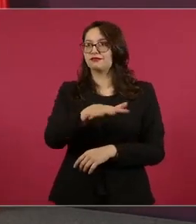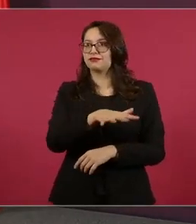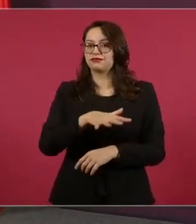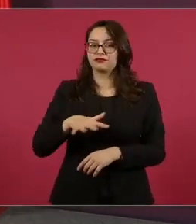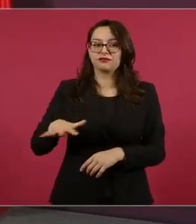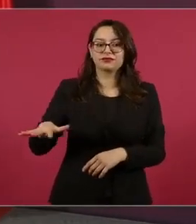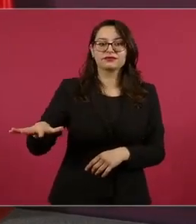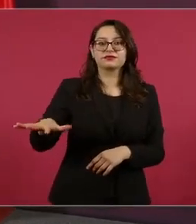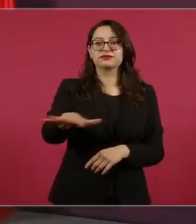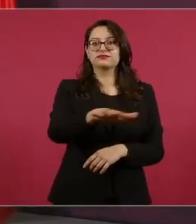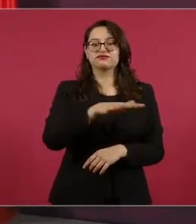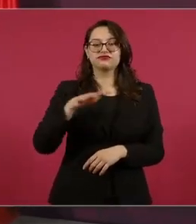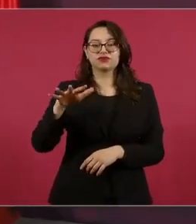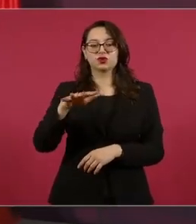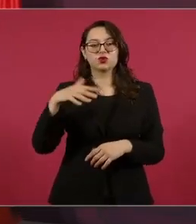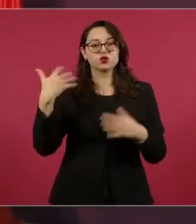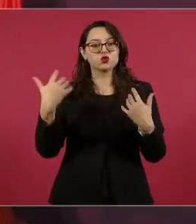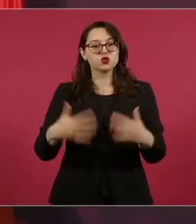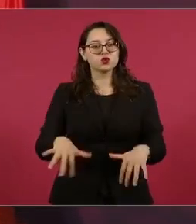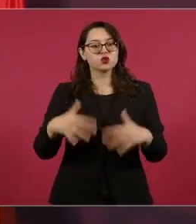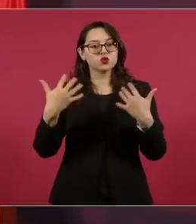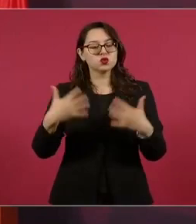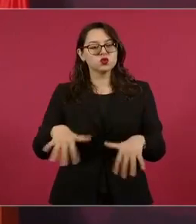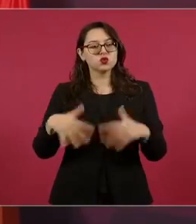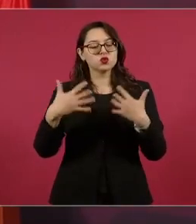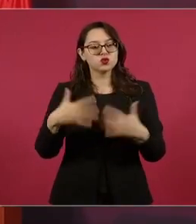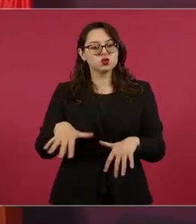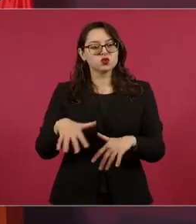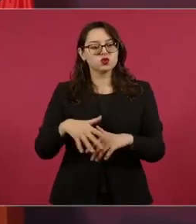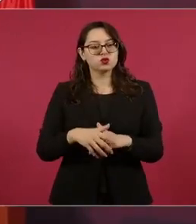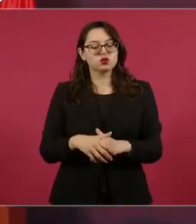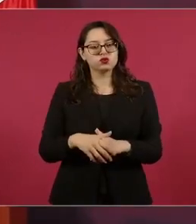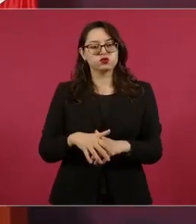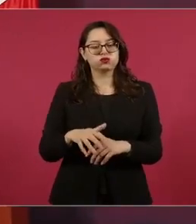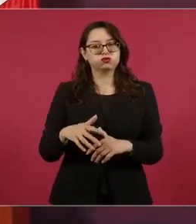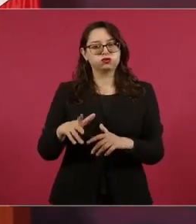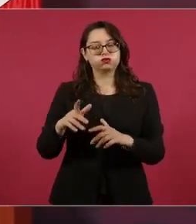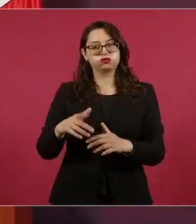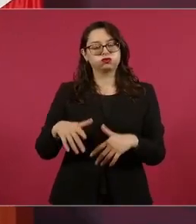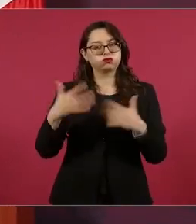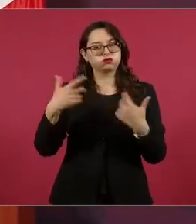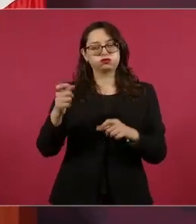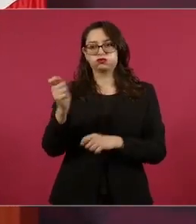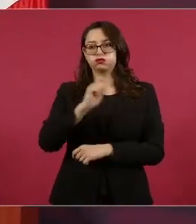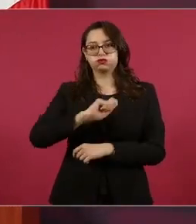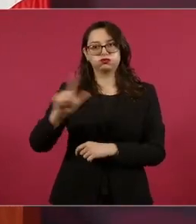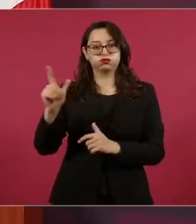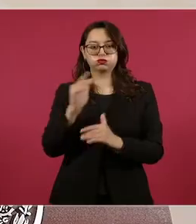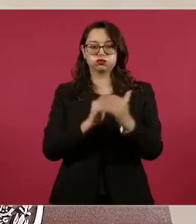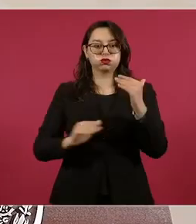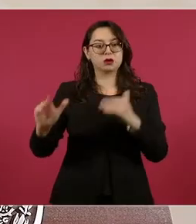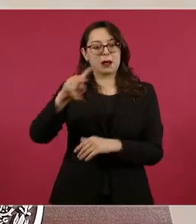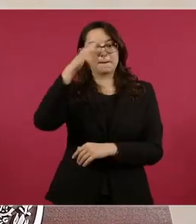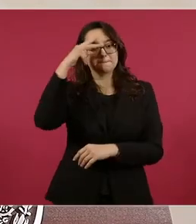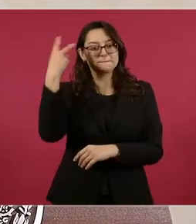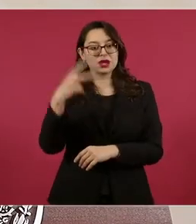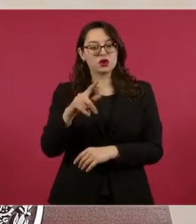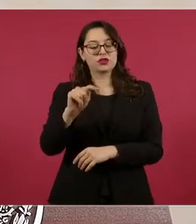de reconocerse la gloria y la fama de México